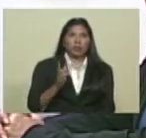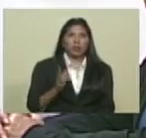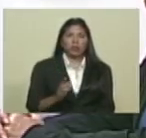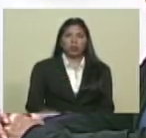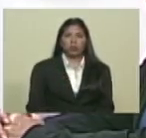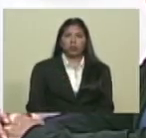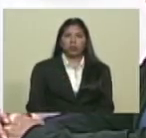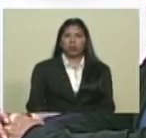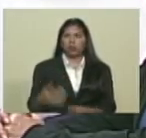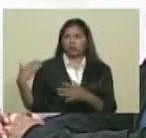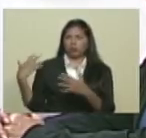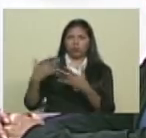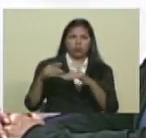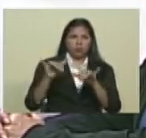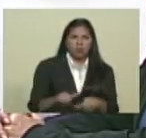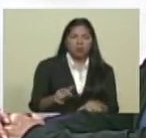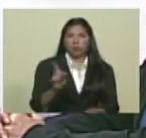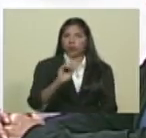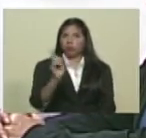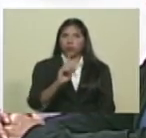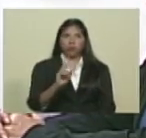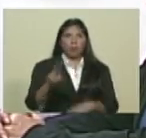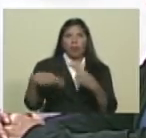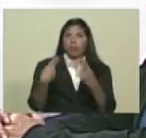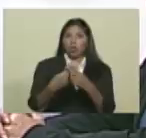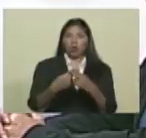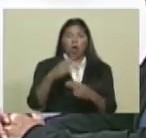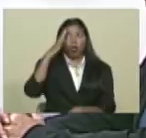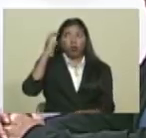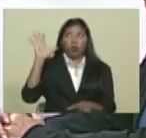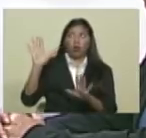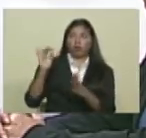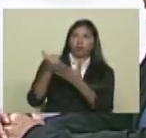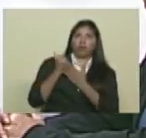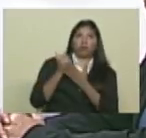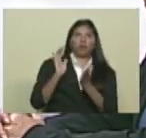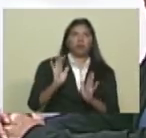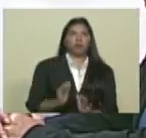en este país, esos sistemas electorales fraudulentos. Dios nos salve.